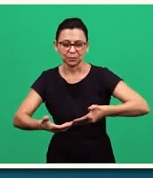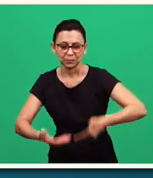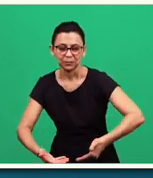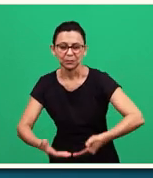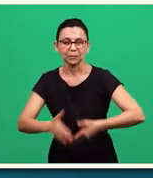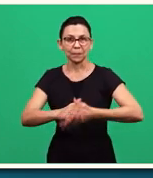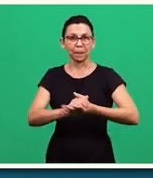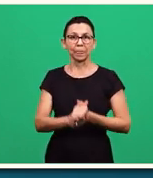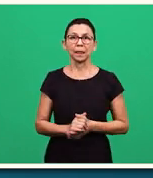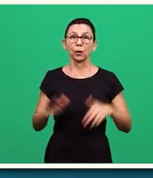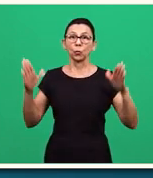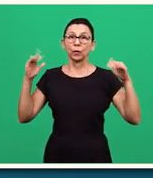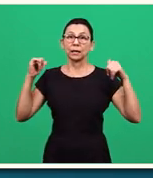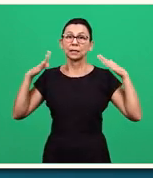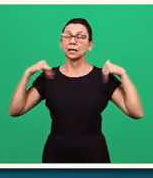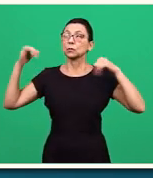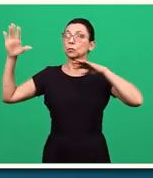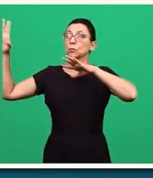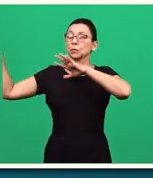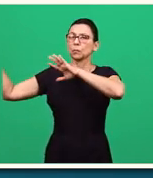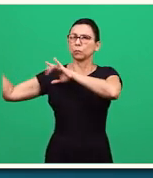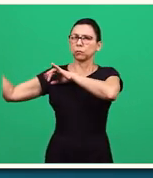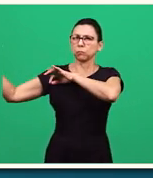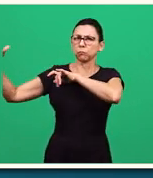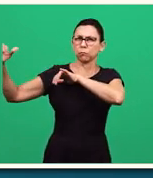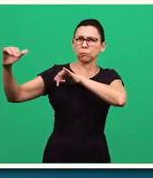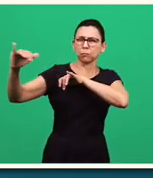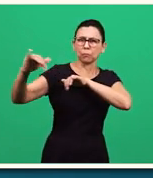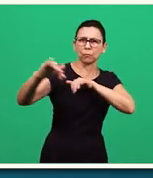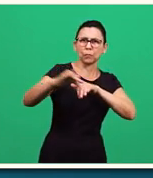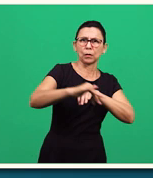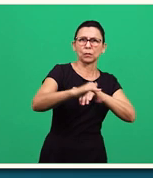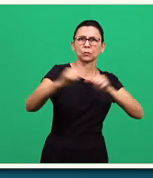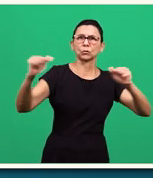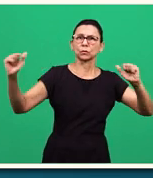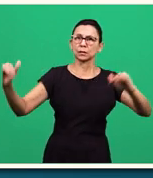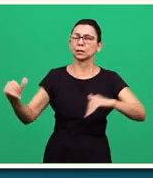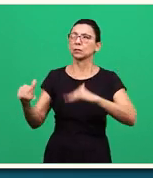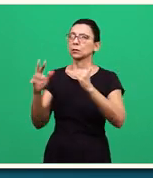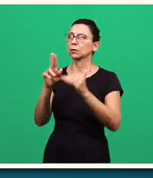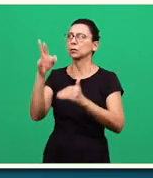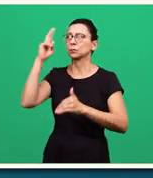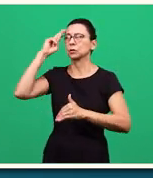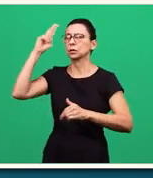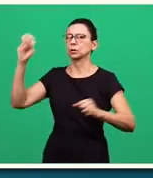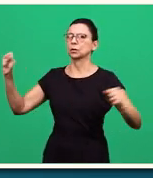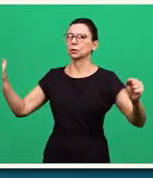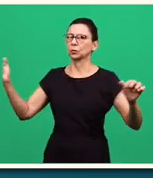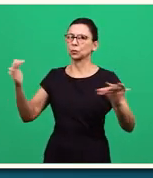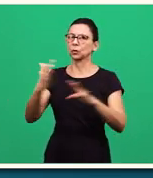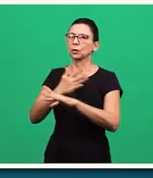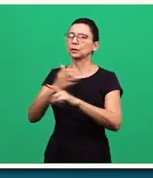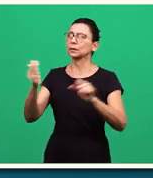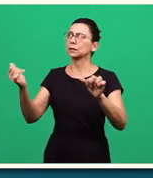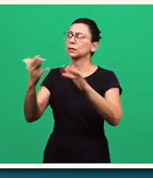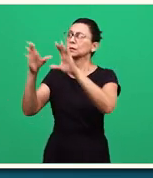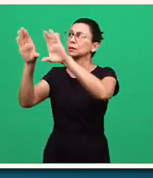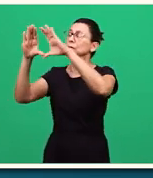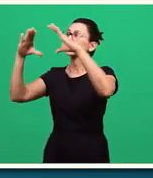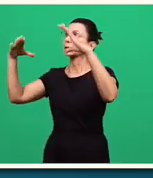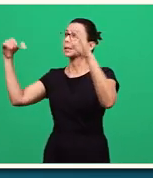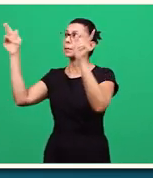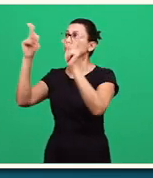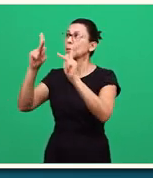de las huestes celestiales, que alababan a Dios y decían: gloria a Dios en las